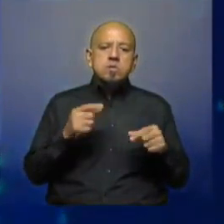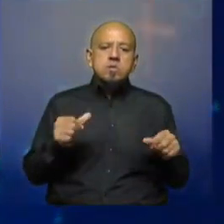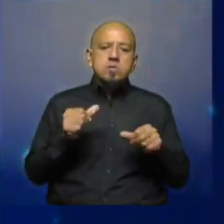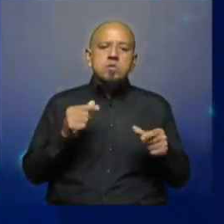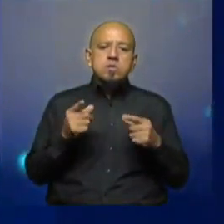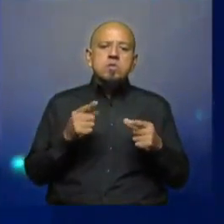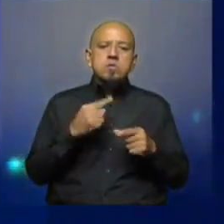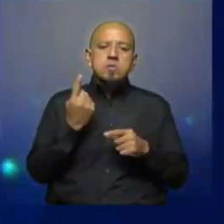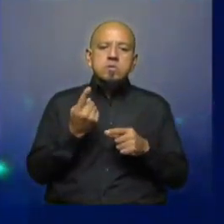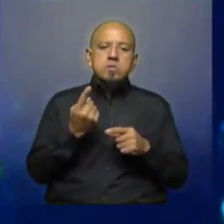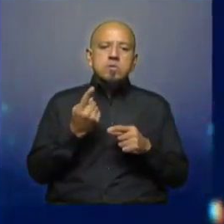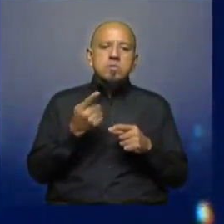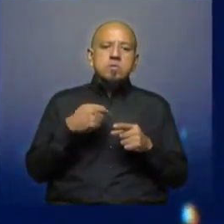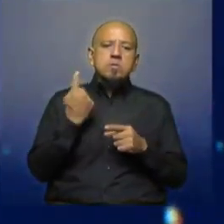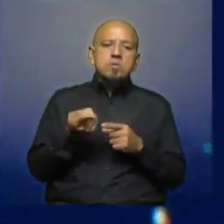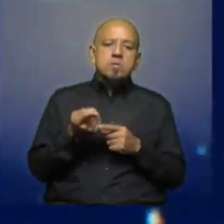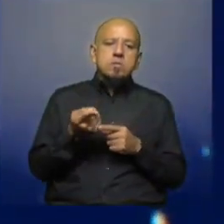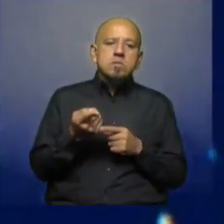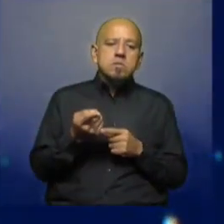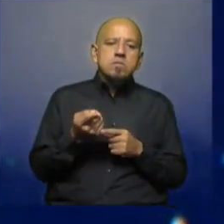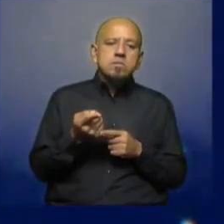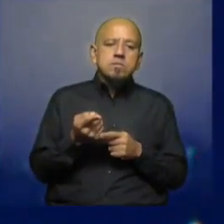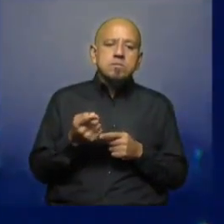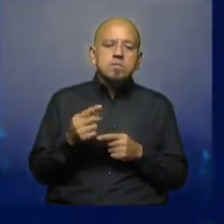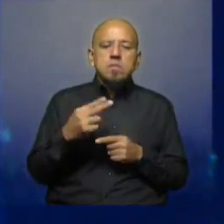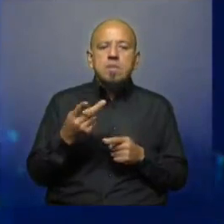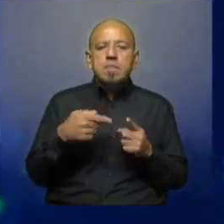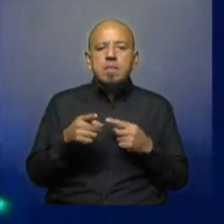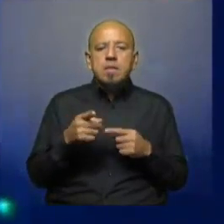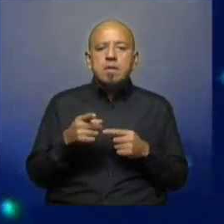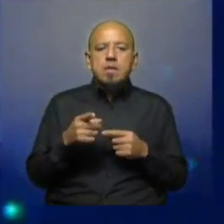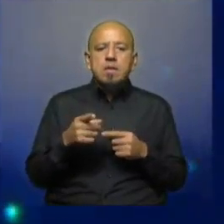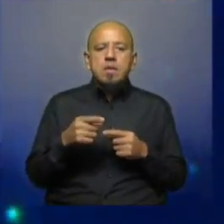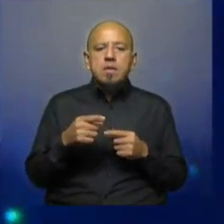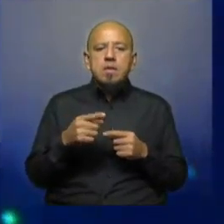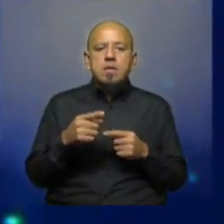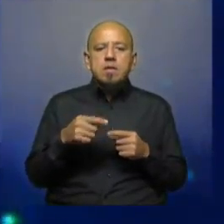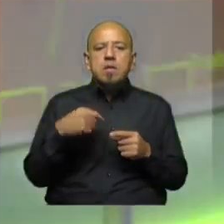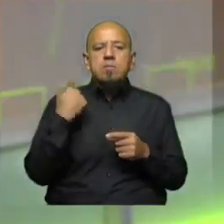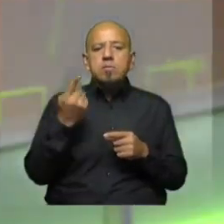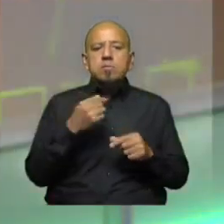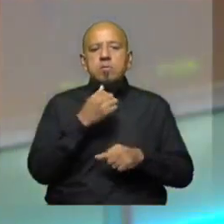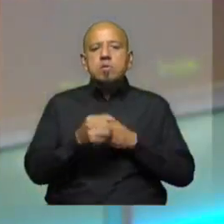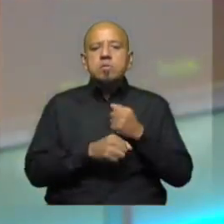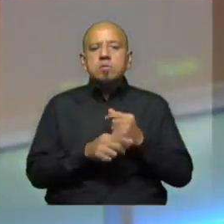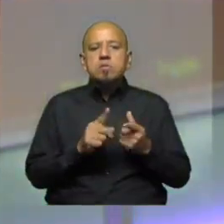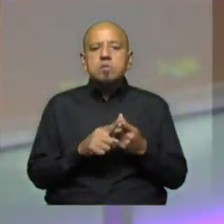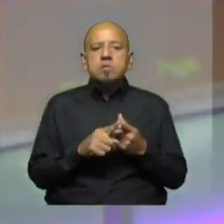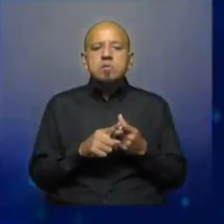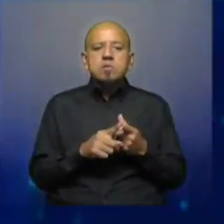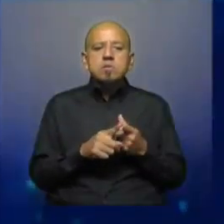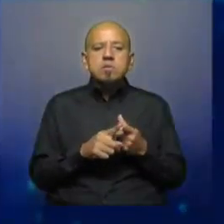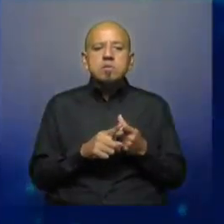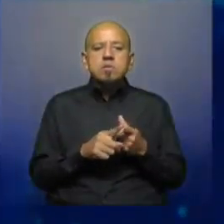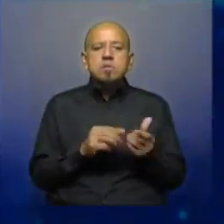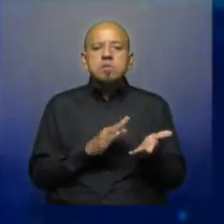primer disco y el próximo, la otra parte del disco doble va a salir en el año que viene probablemente. ¿Sale físico? Físico, sí, yeah. Sí. La idea es yo